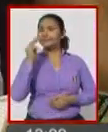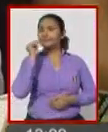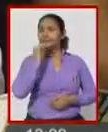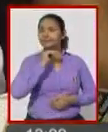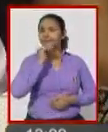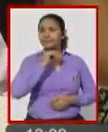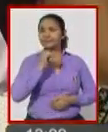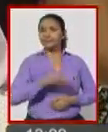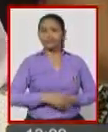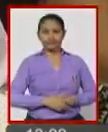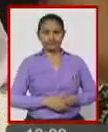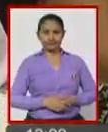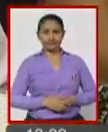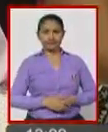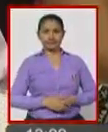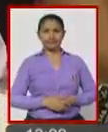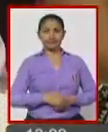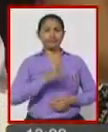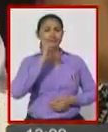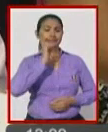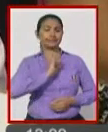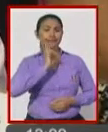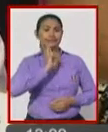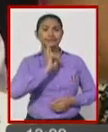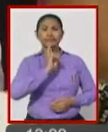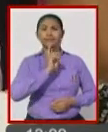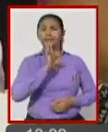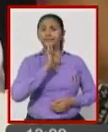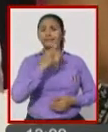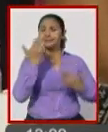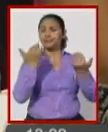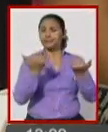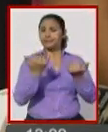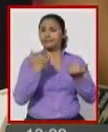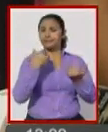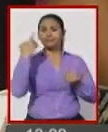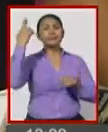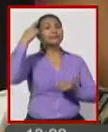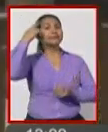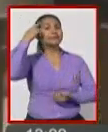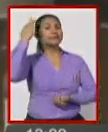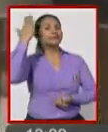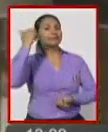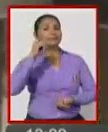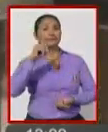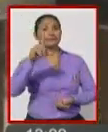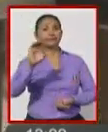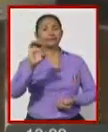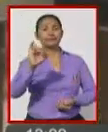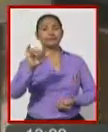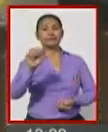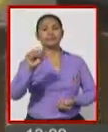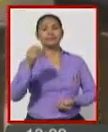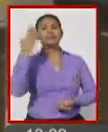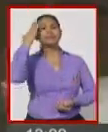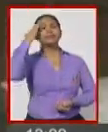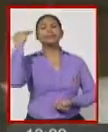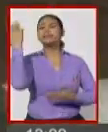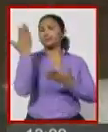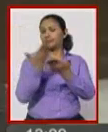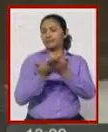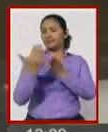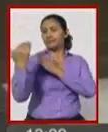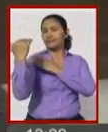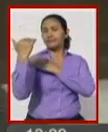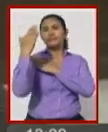desmentir al señor gobernador Rubén Costas. Ahora nos da la razón por qué el señor Leyes pues andaba en Santa Cruz,